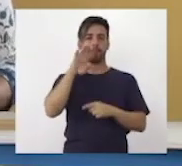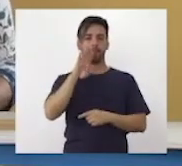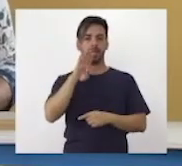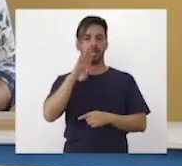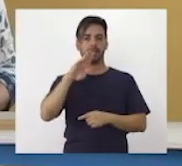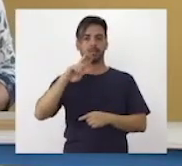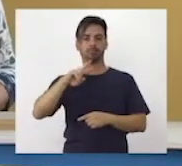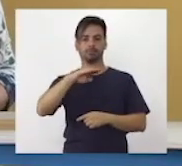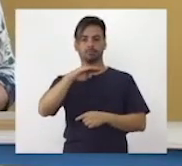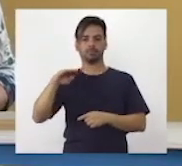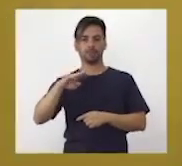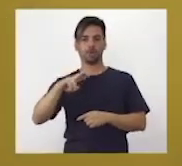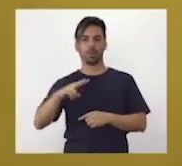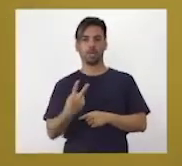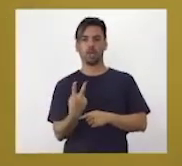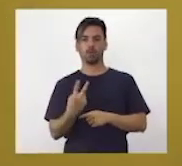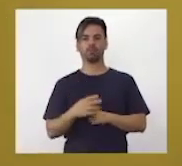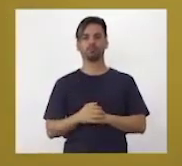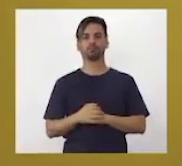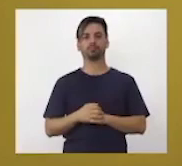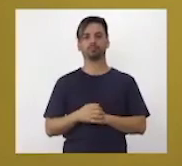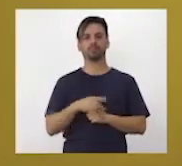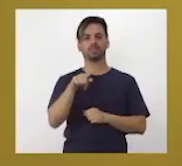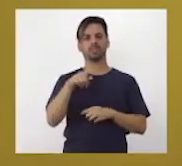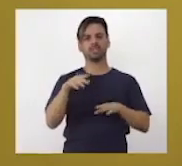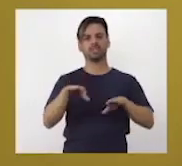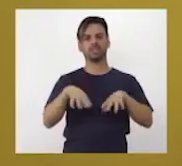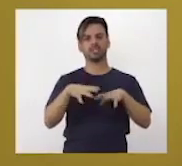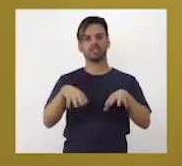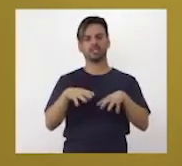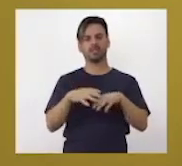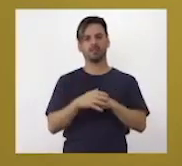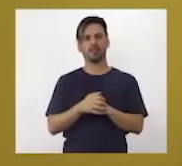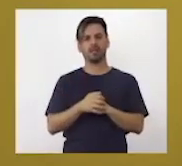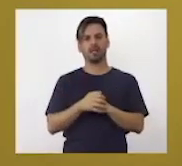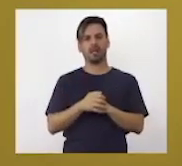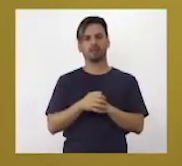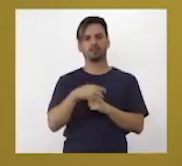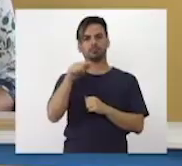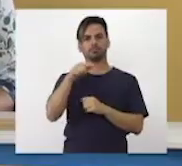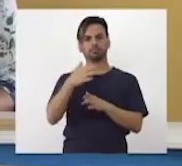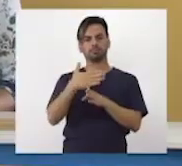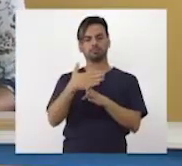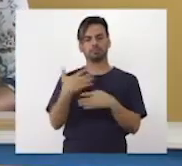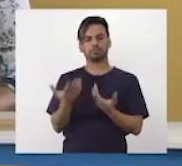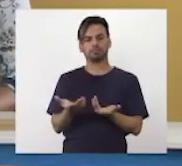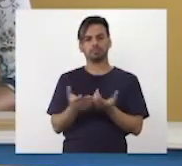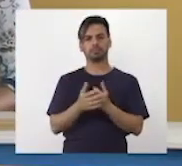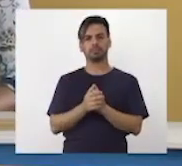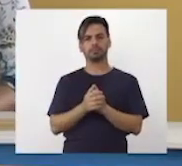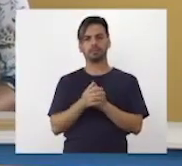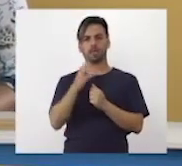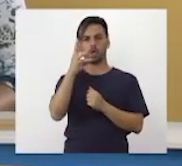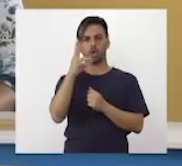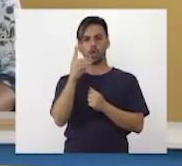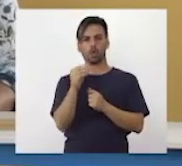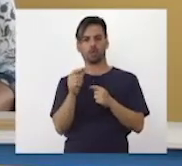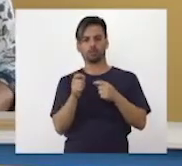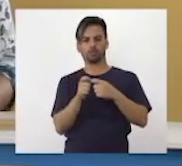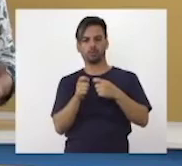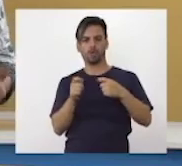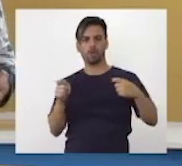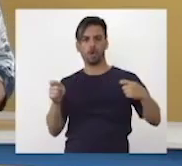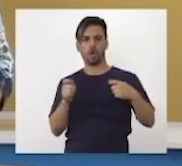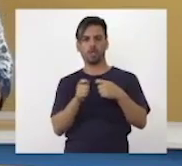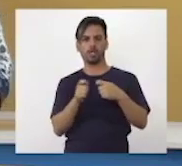las longitudes de los lados paralelos del trapecio. Correcto.